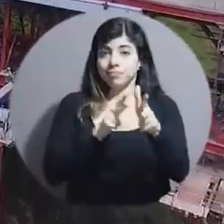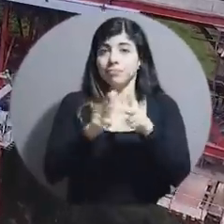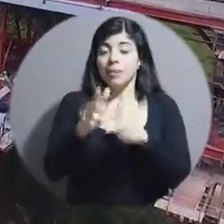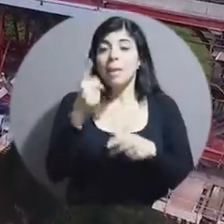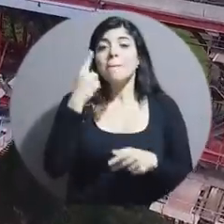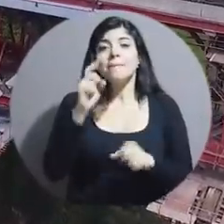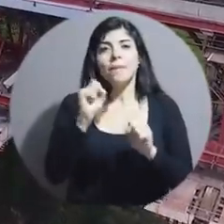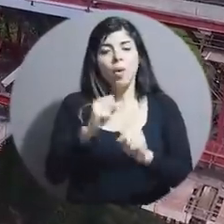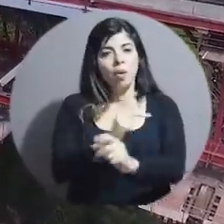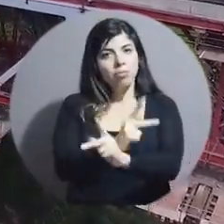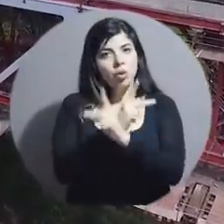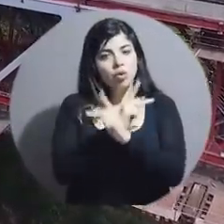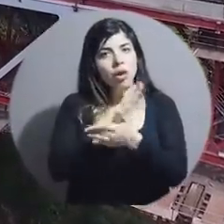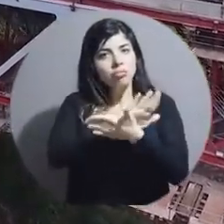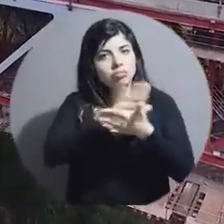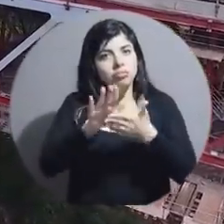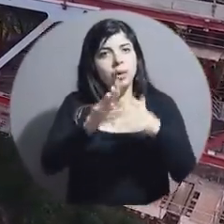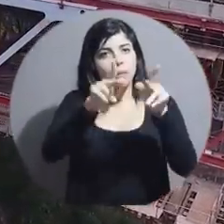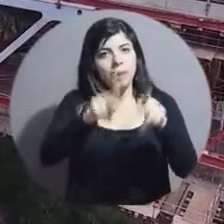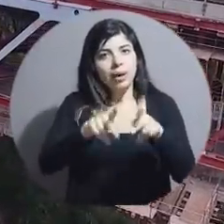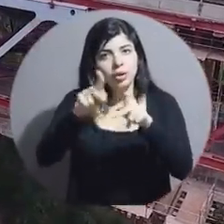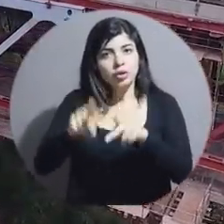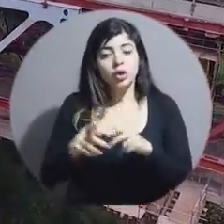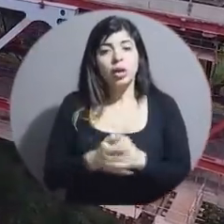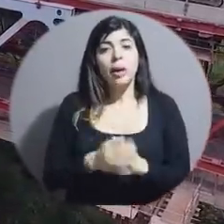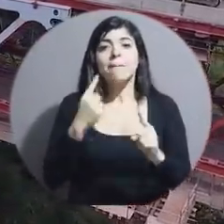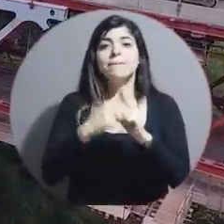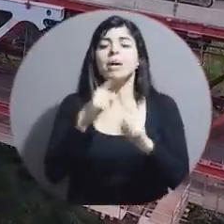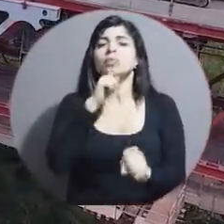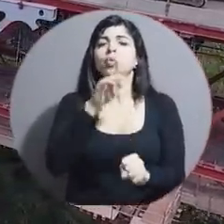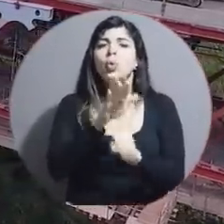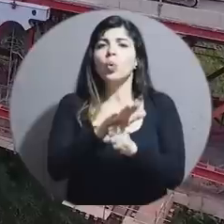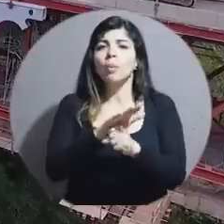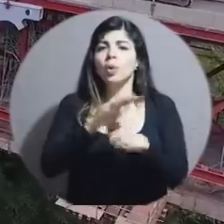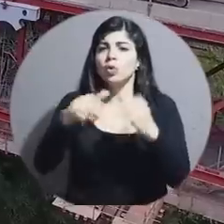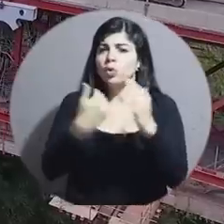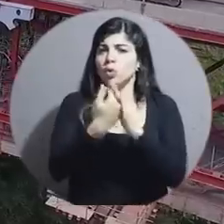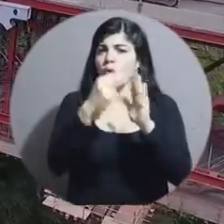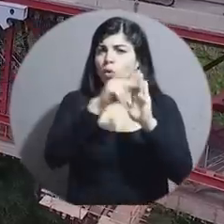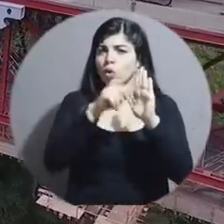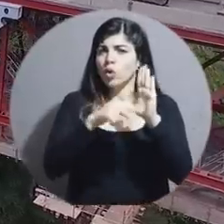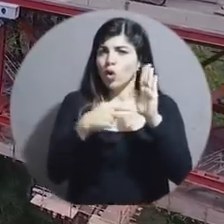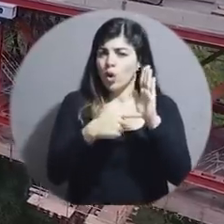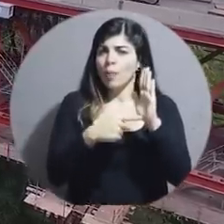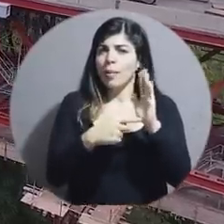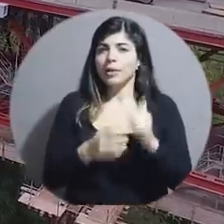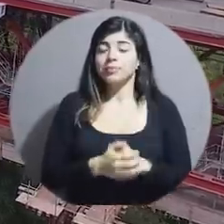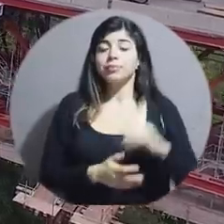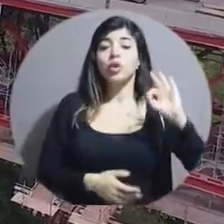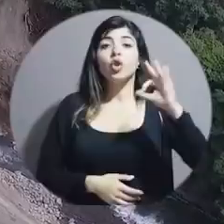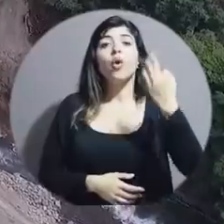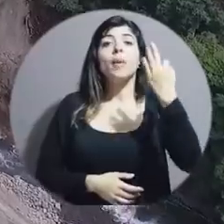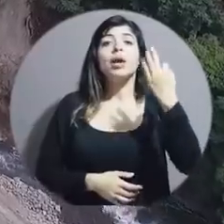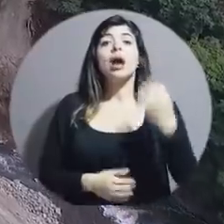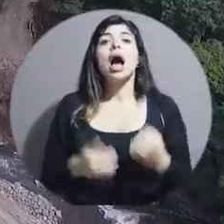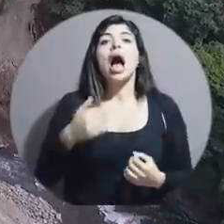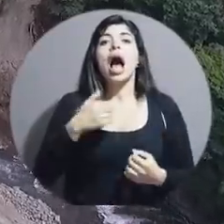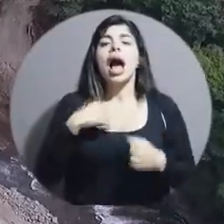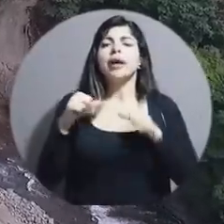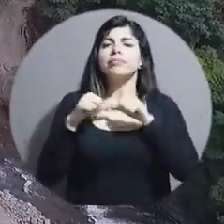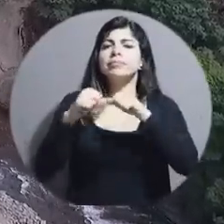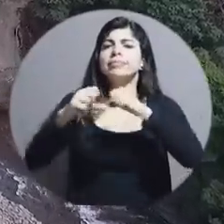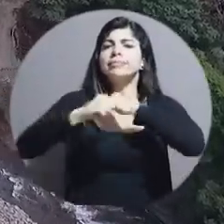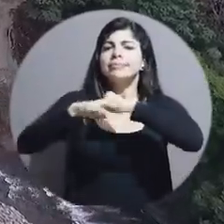vial para resguardar la integridad de las personas y el cumplimiento de la normativa. Noveno, habrá